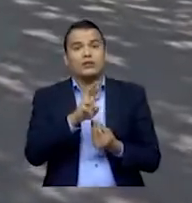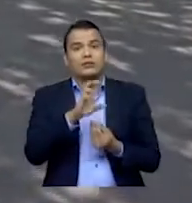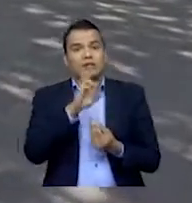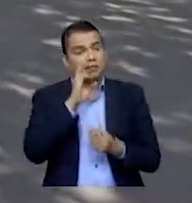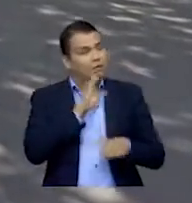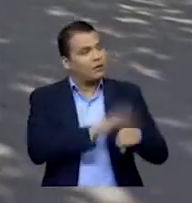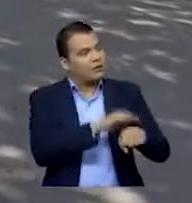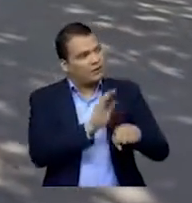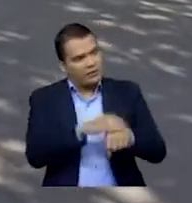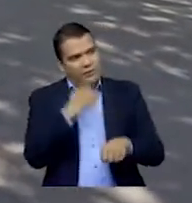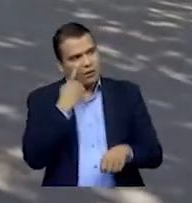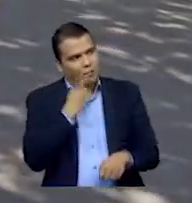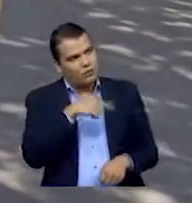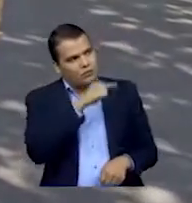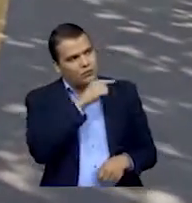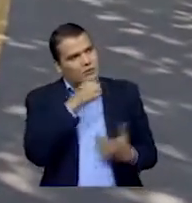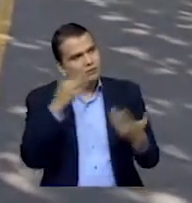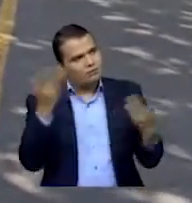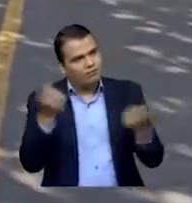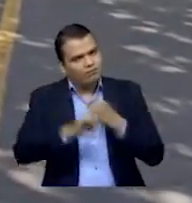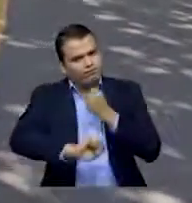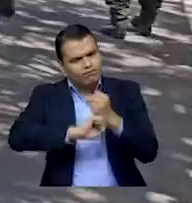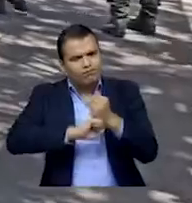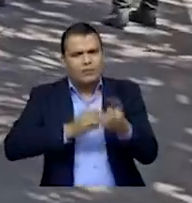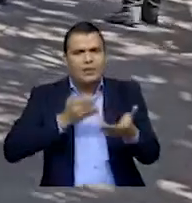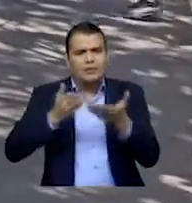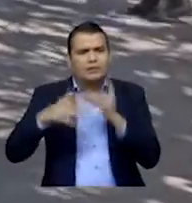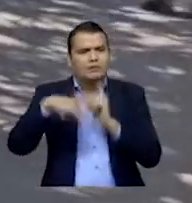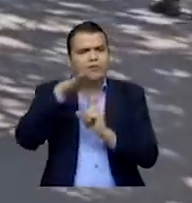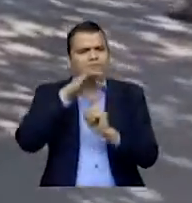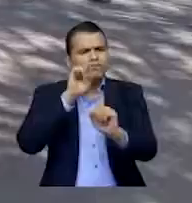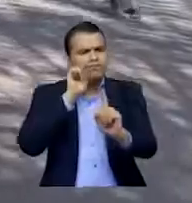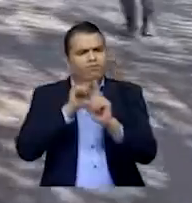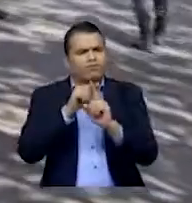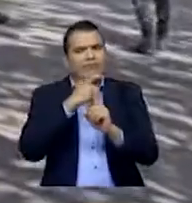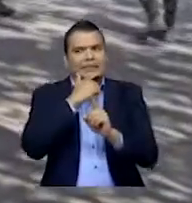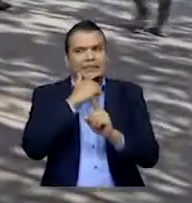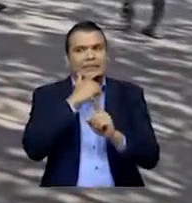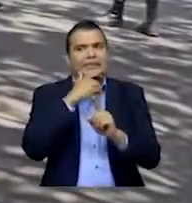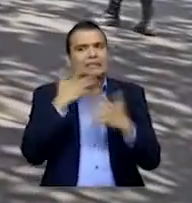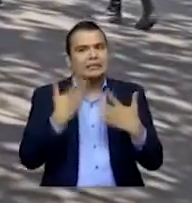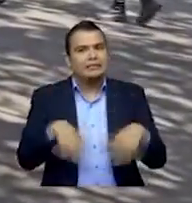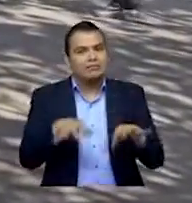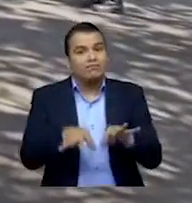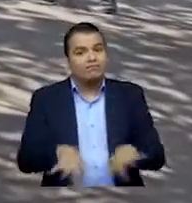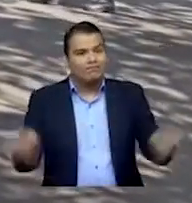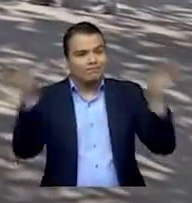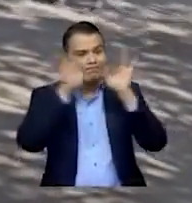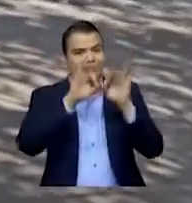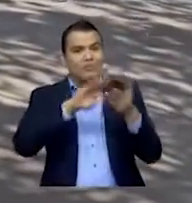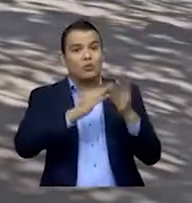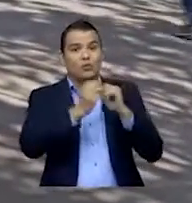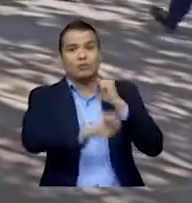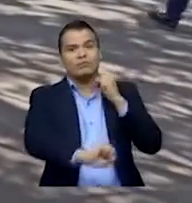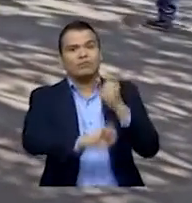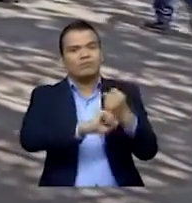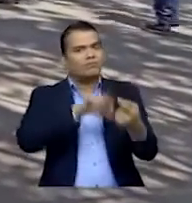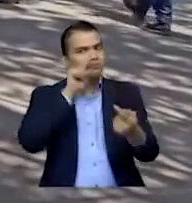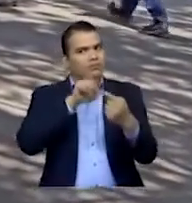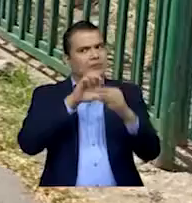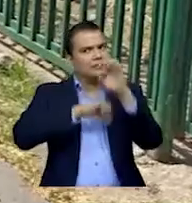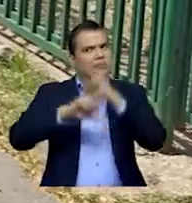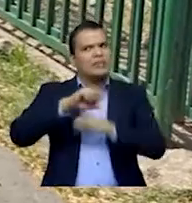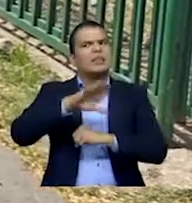transmitirles el mensaje ambiental fue la idea es portales de la importancia y la necesidad de trabajar de la mano de la comunidad para crear redes de